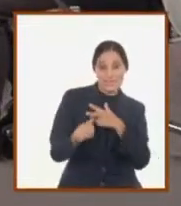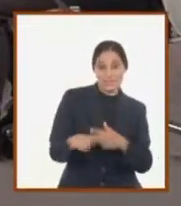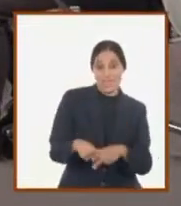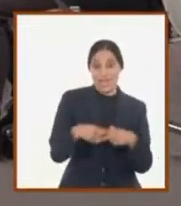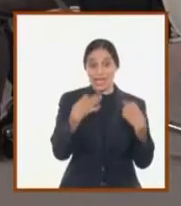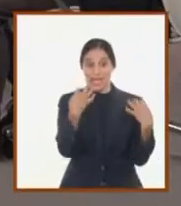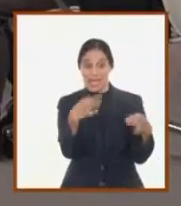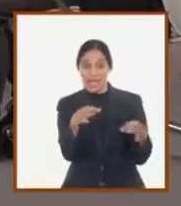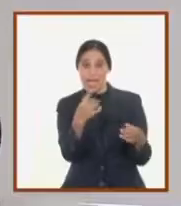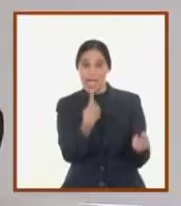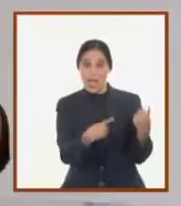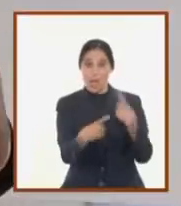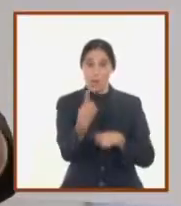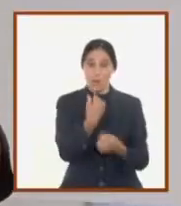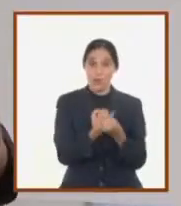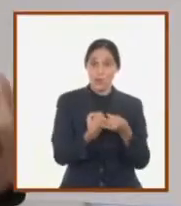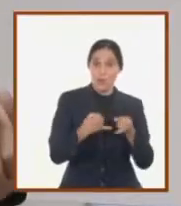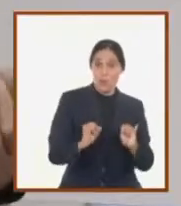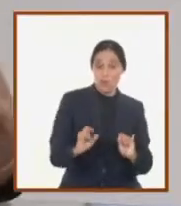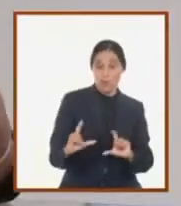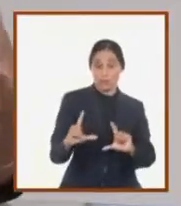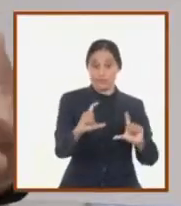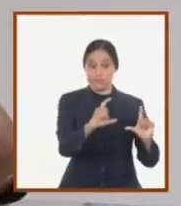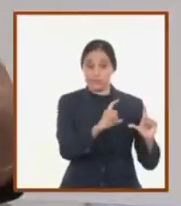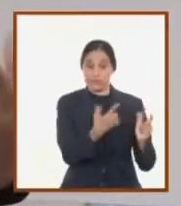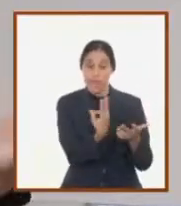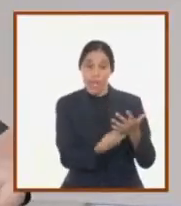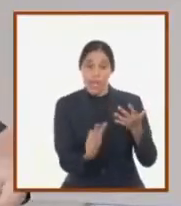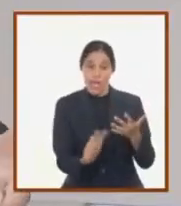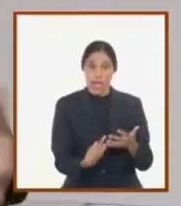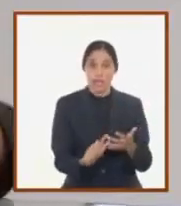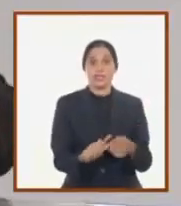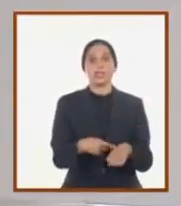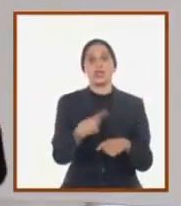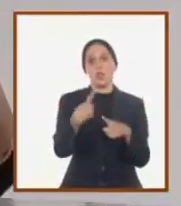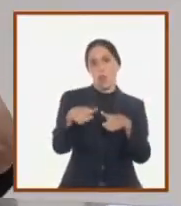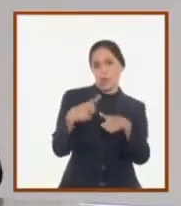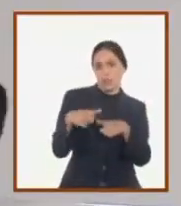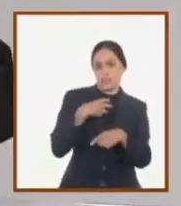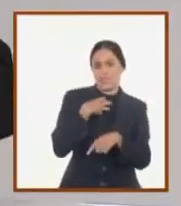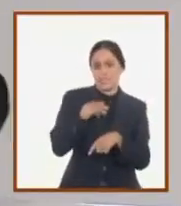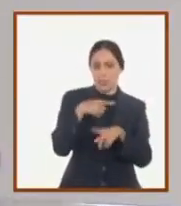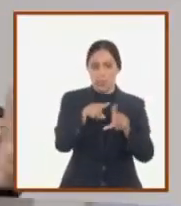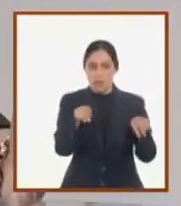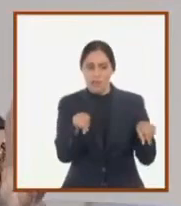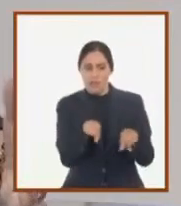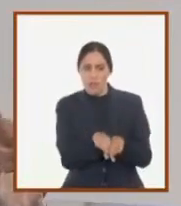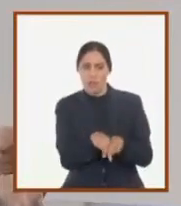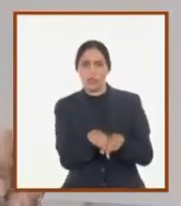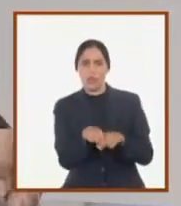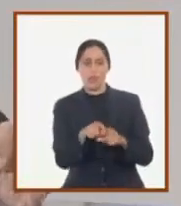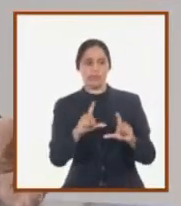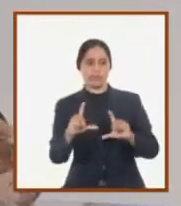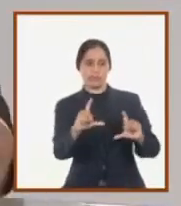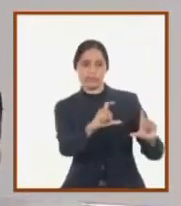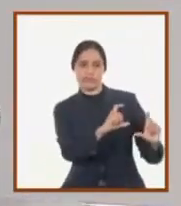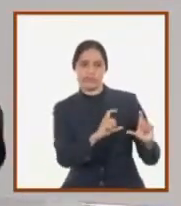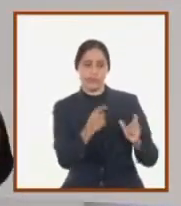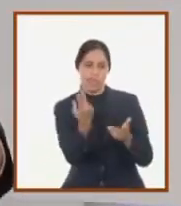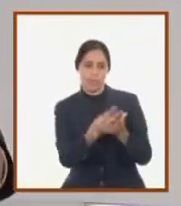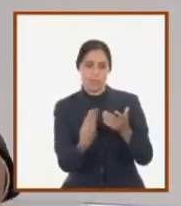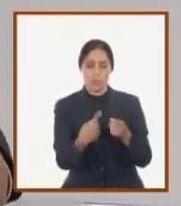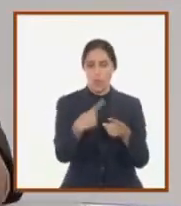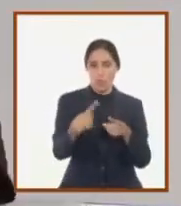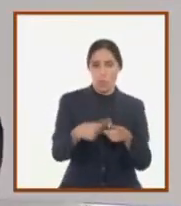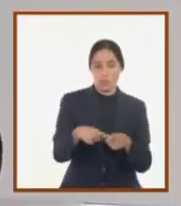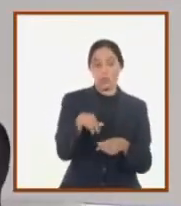de las piezas de arte que hay o de los objetos porque también tenemos un fondo de objetos pertenecientes a muchos de los combatientes que estaban allí que